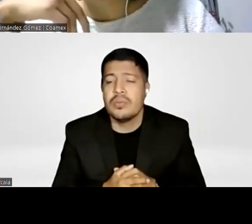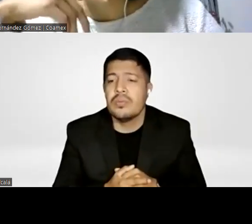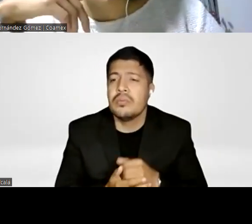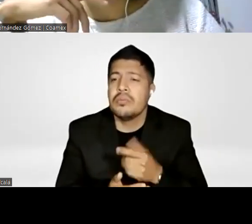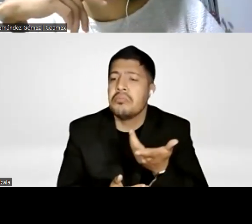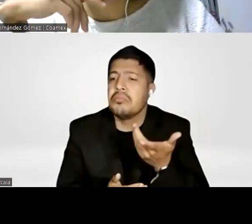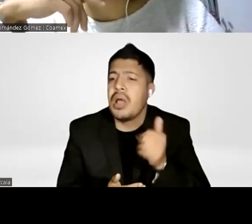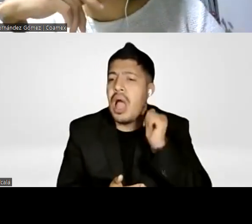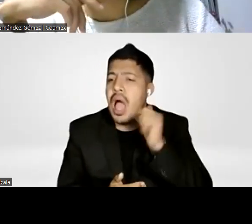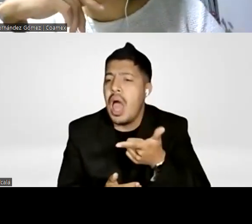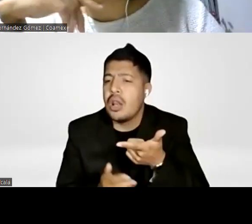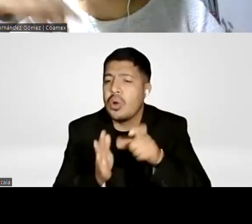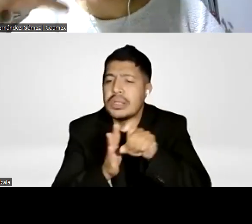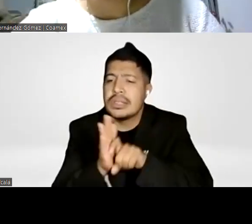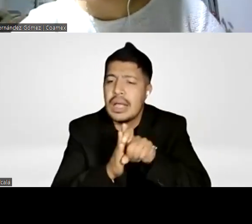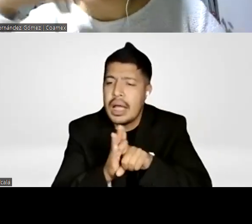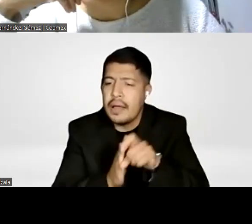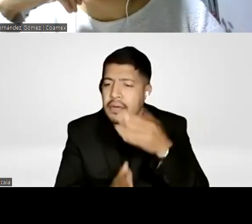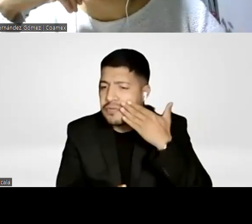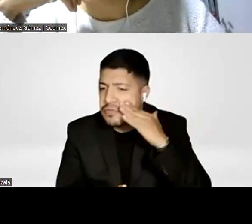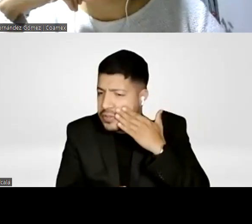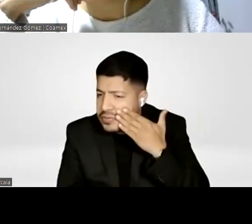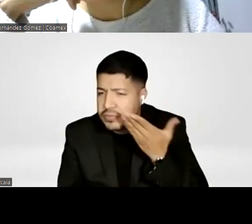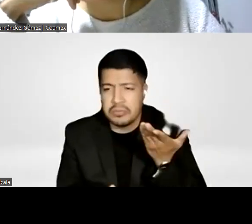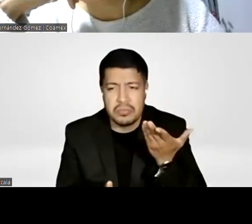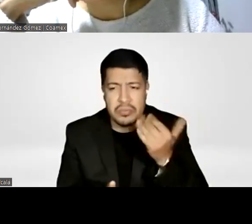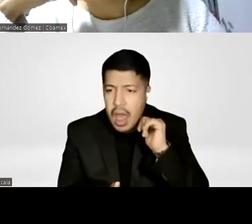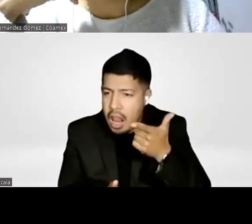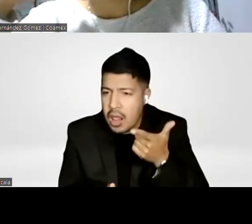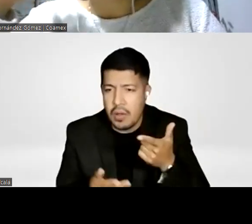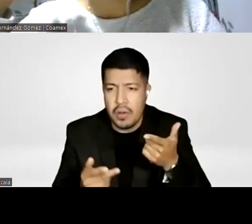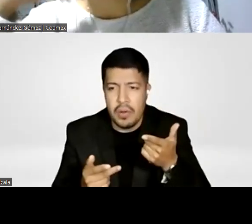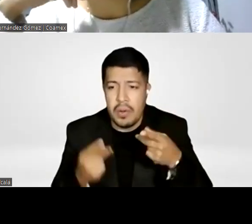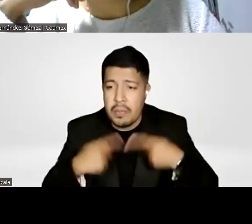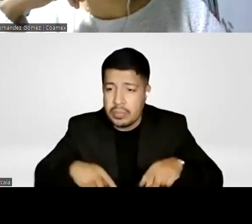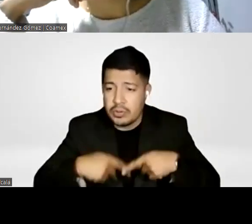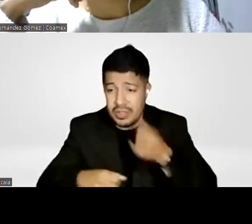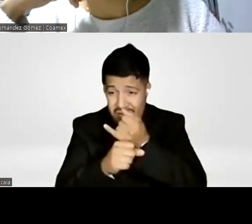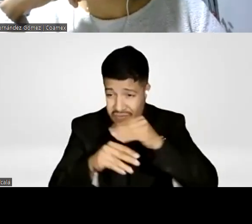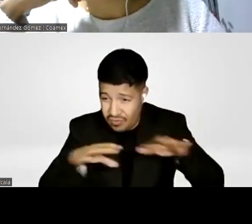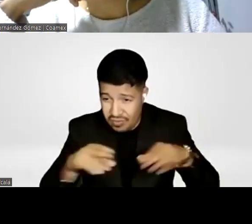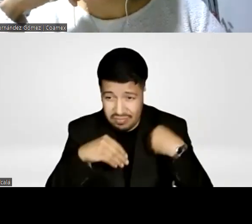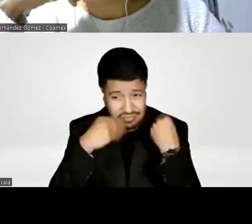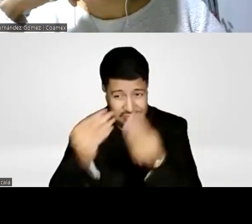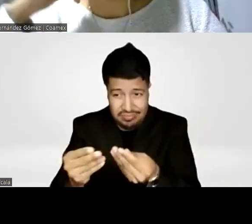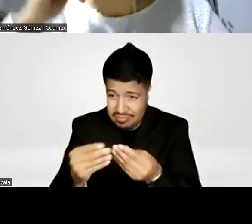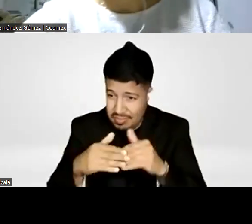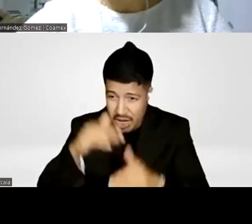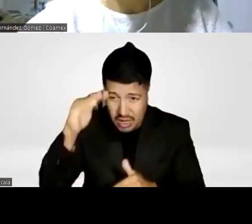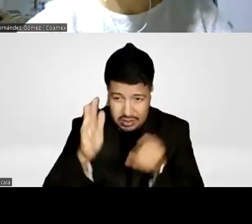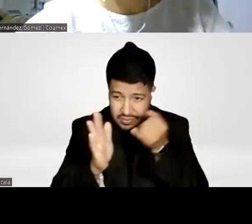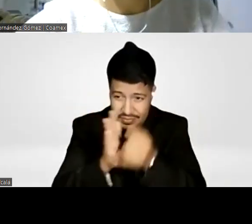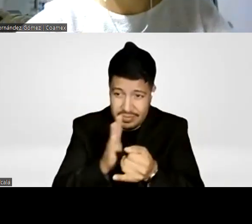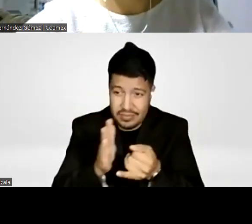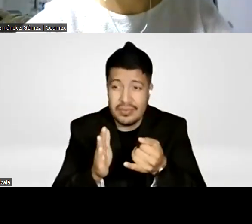Instagram o Facebook para poder mantener a las personas al tanto de la información y conocer sobre actualizaciones de la Clínica de